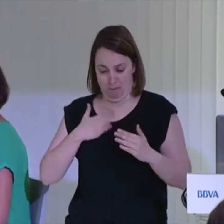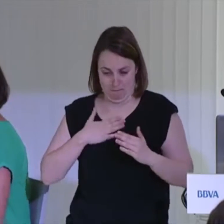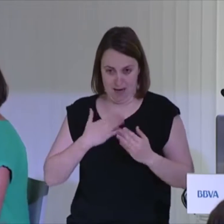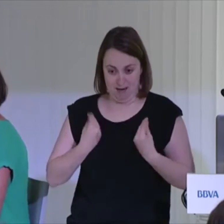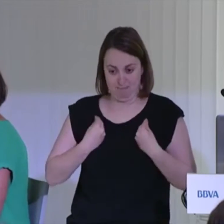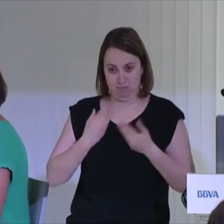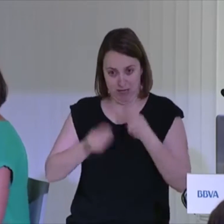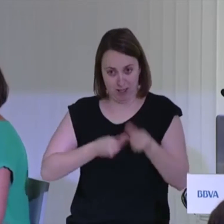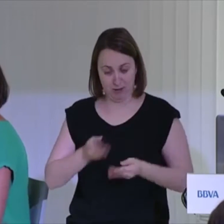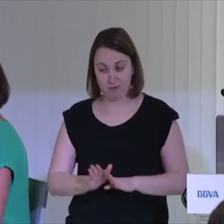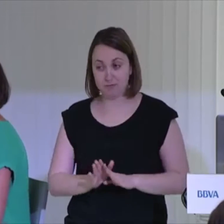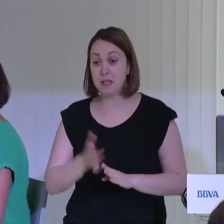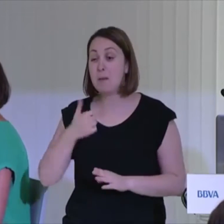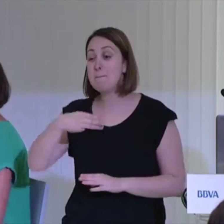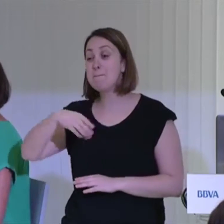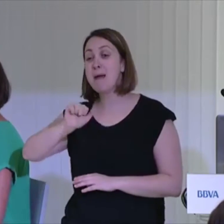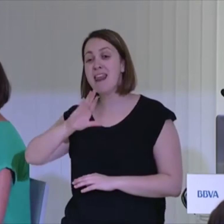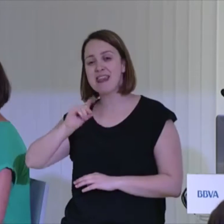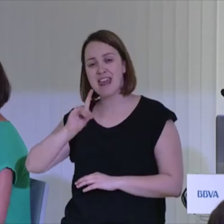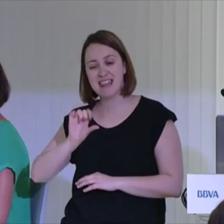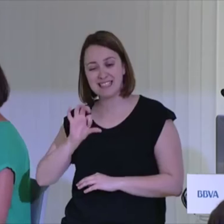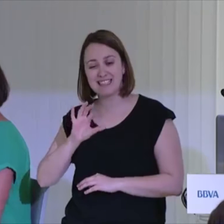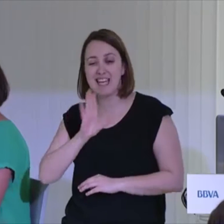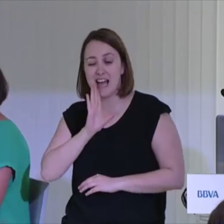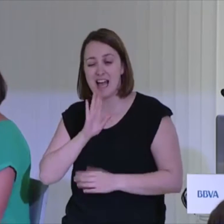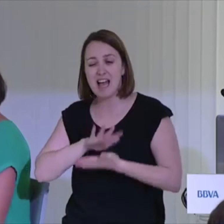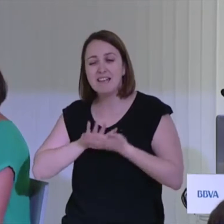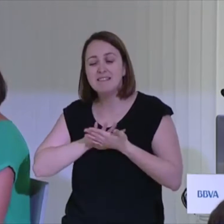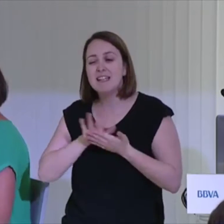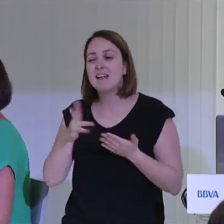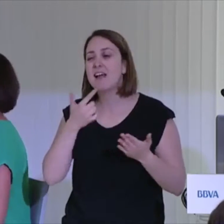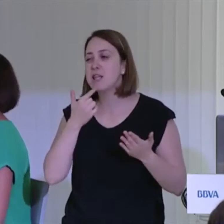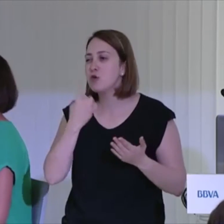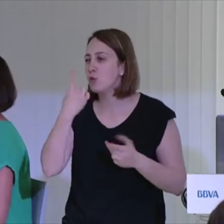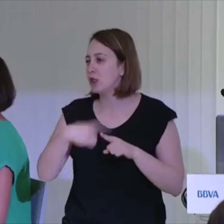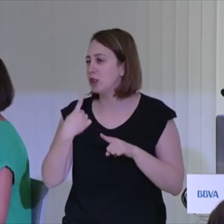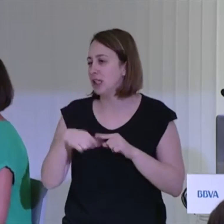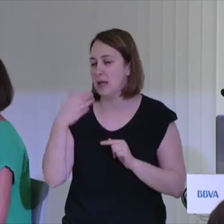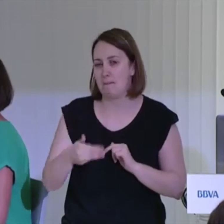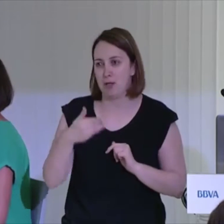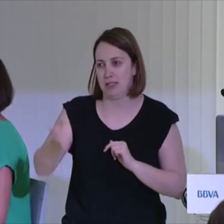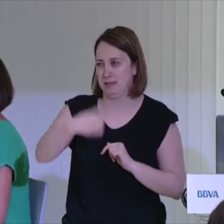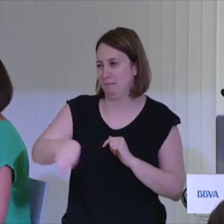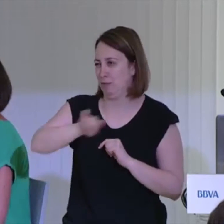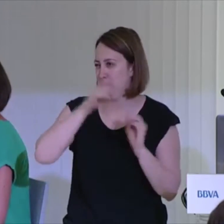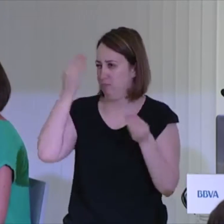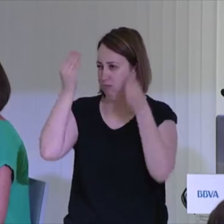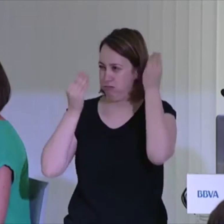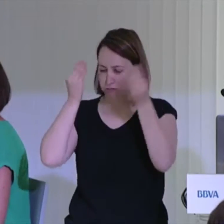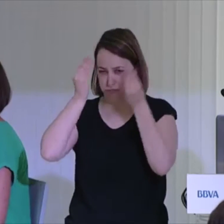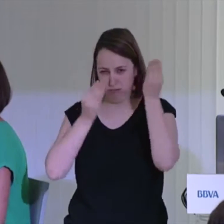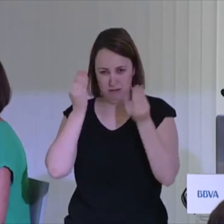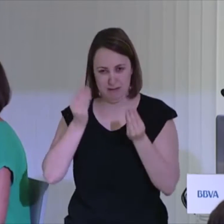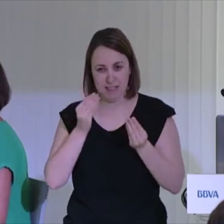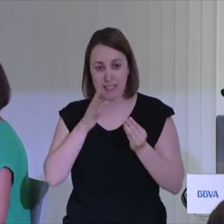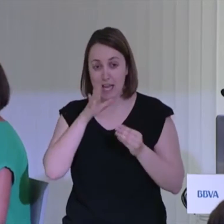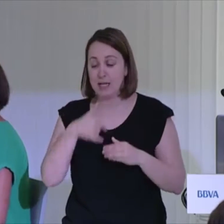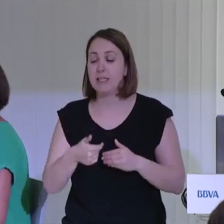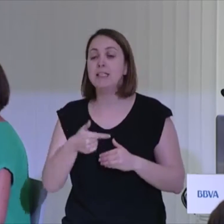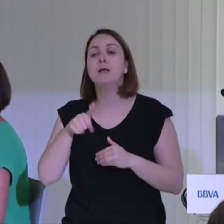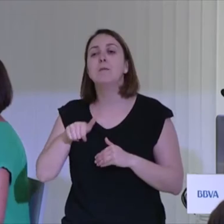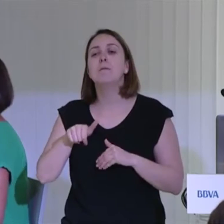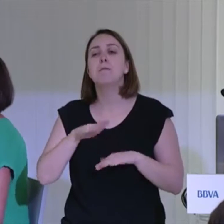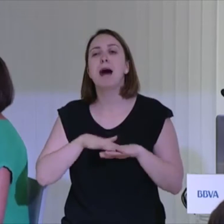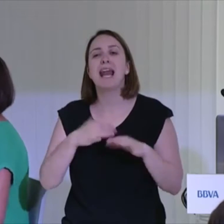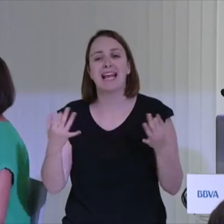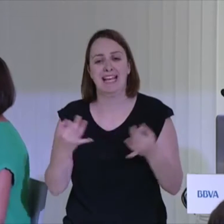¿no? Y creo que Mercedes ha dicho algo que es importante y que nos tiene que llevar a una reflexión, ¿no? A todas las personas que estamos aquí, el para